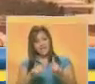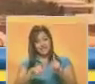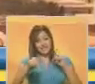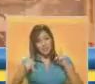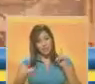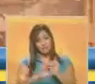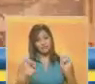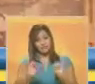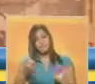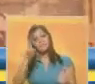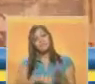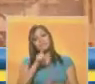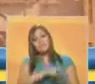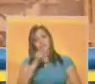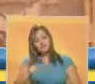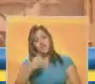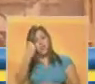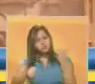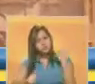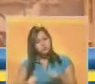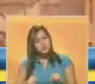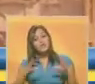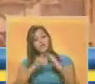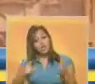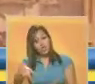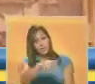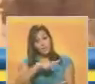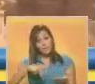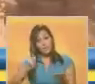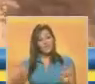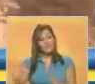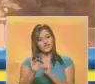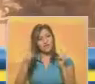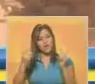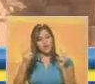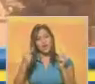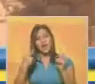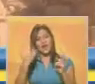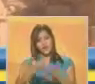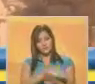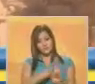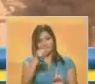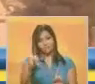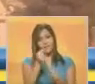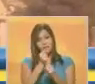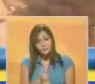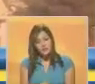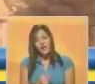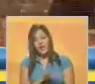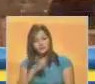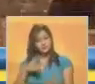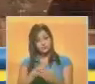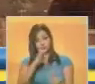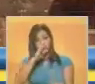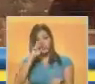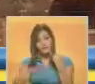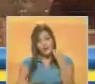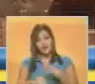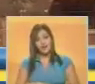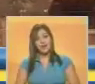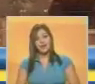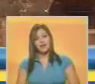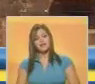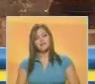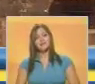miles de combatientes rebeldes rodean la plaza de la victoria antes plaza verde donde esperan lanzar el ataque final saif